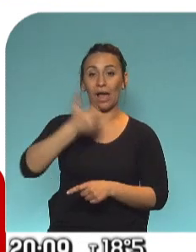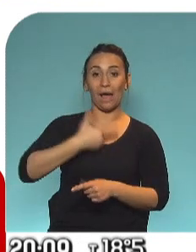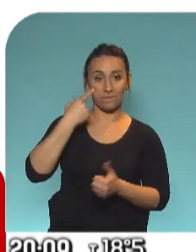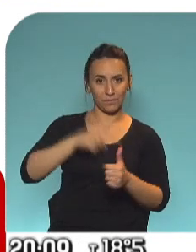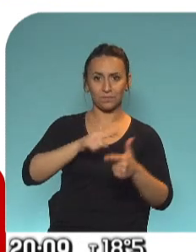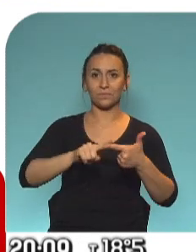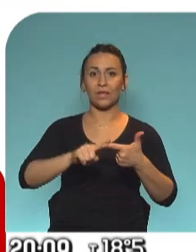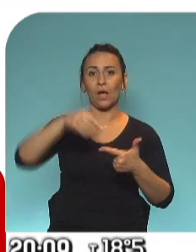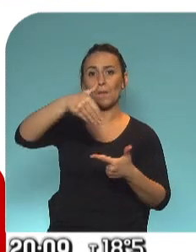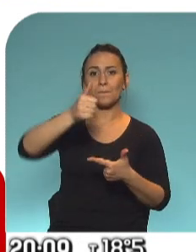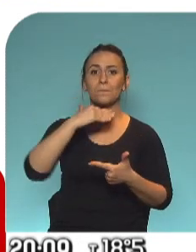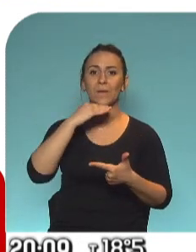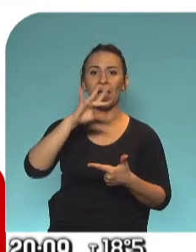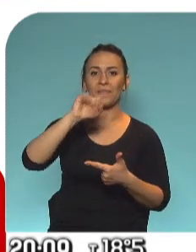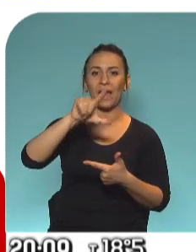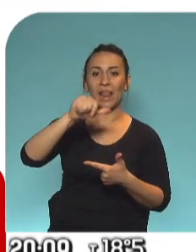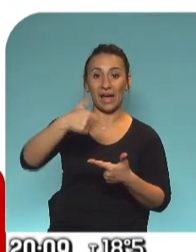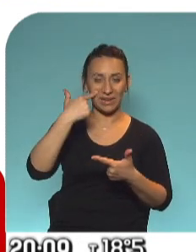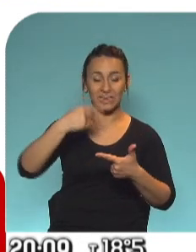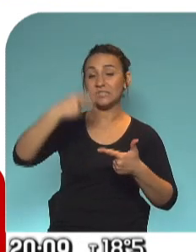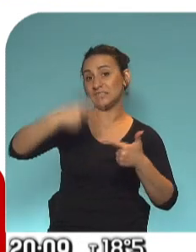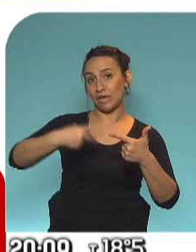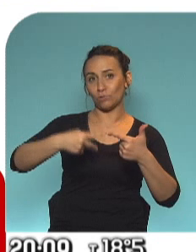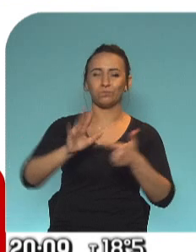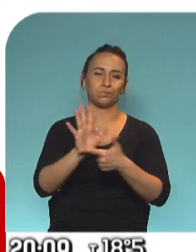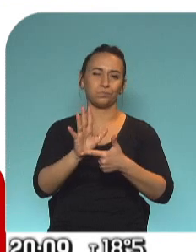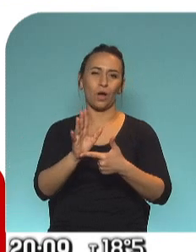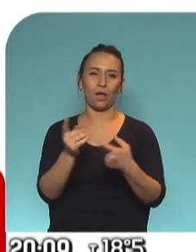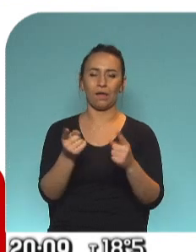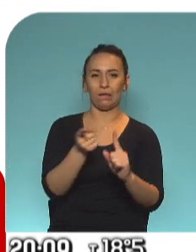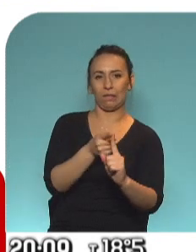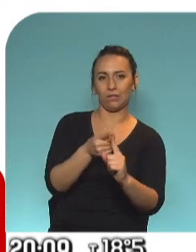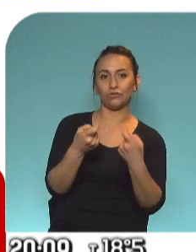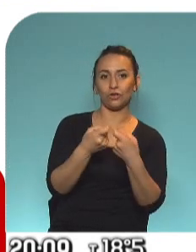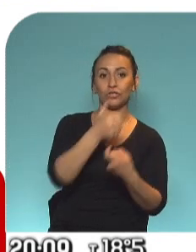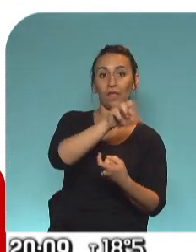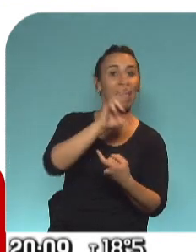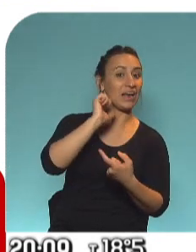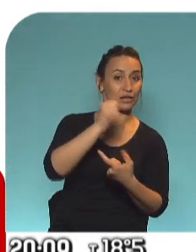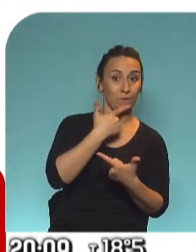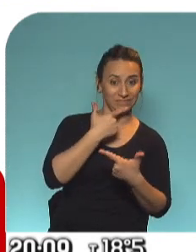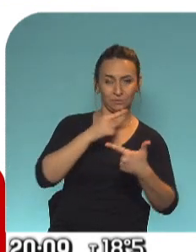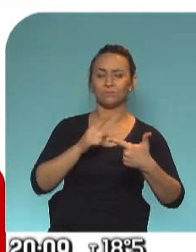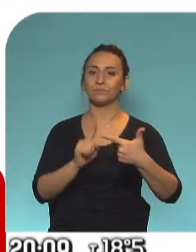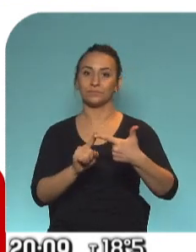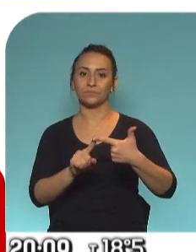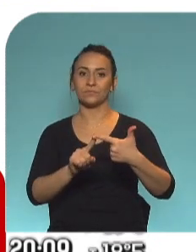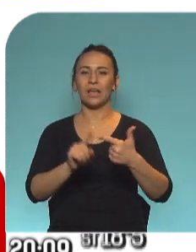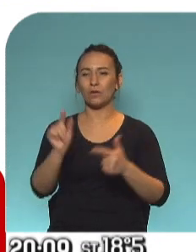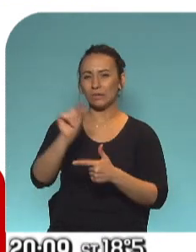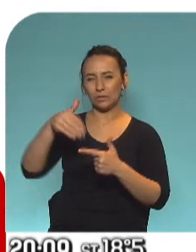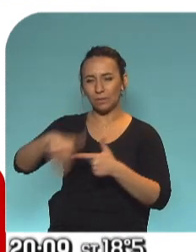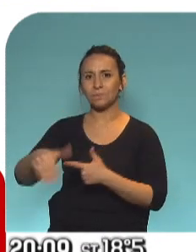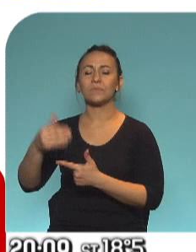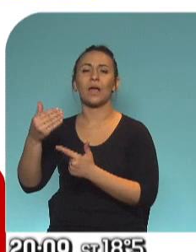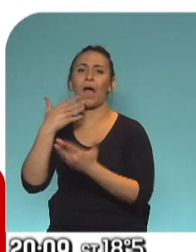es quien era la segunda en su momento de Arribas. A ver si podemos ir hacia arriba. Vamos a hablar con Agustín Rossi en minutos nada más, con el